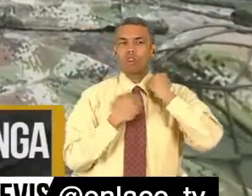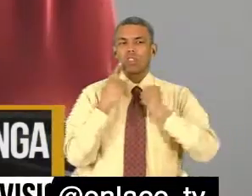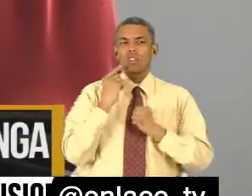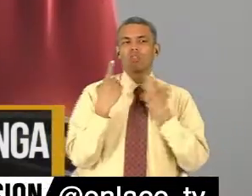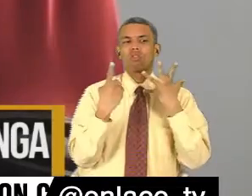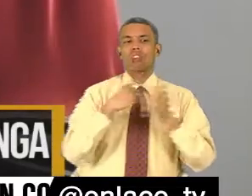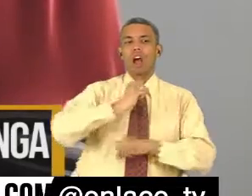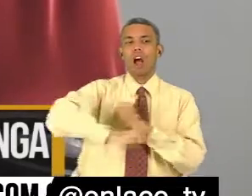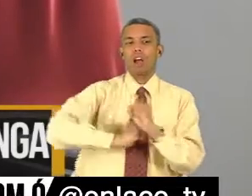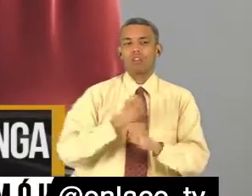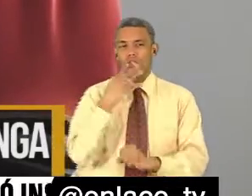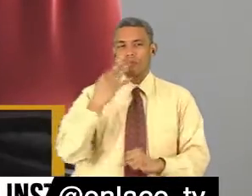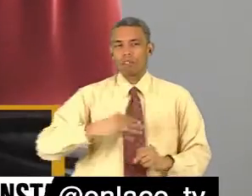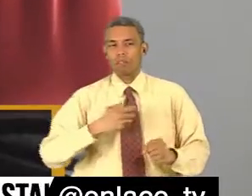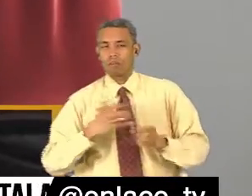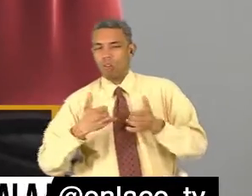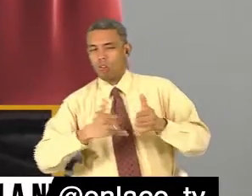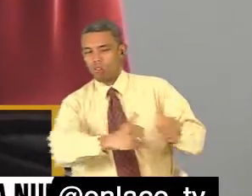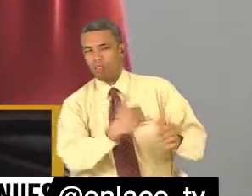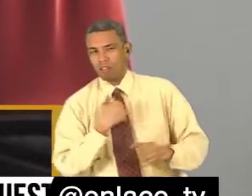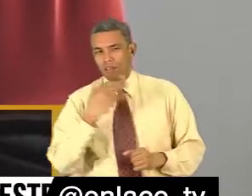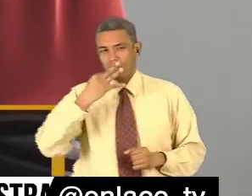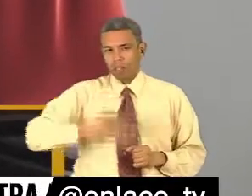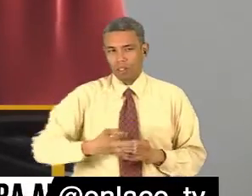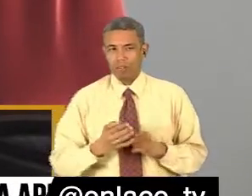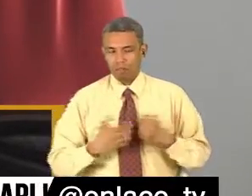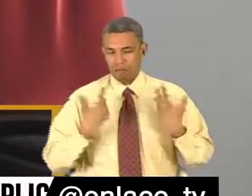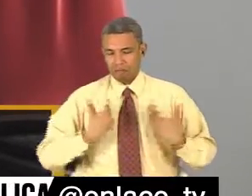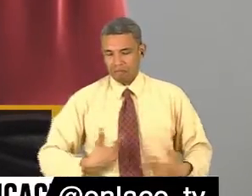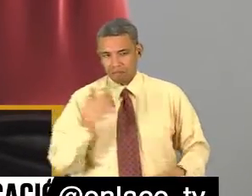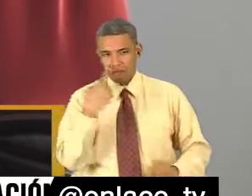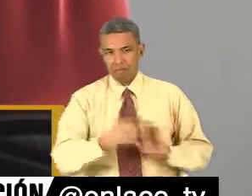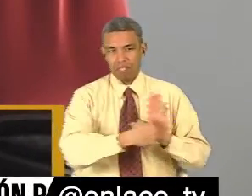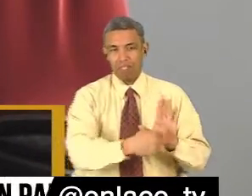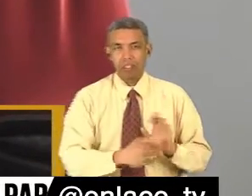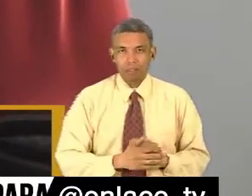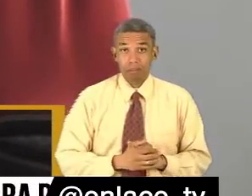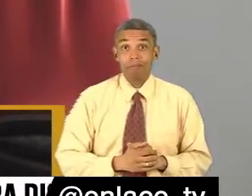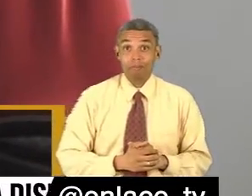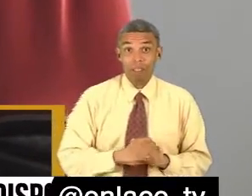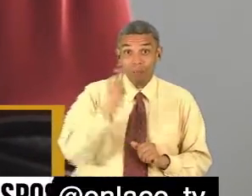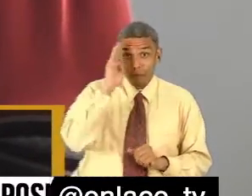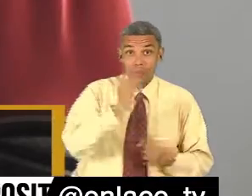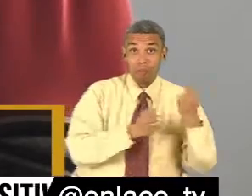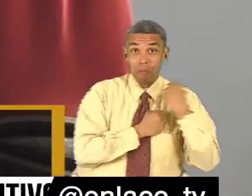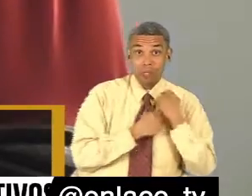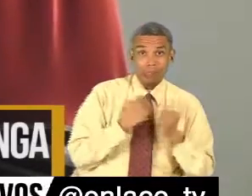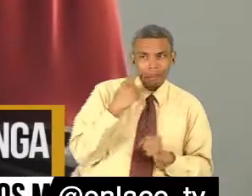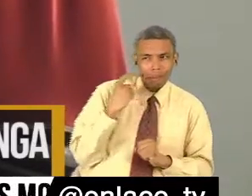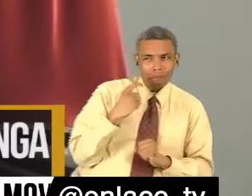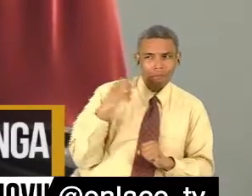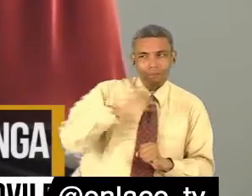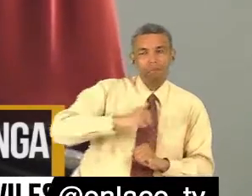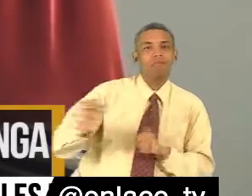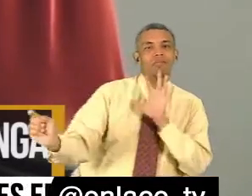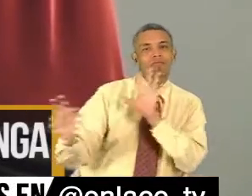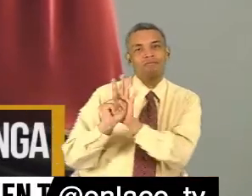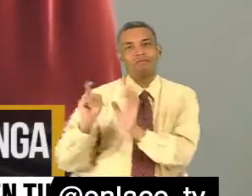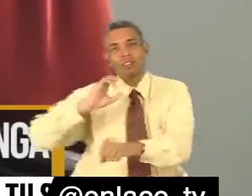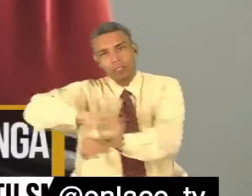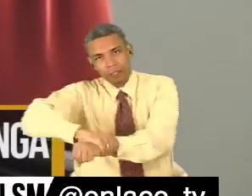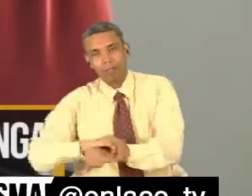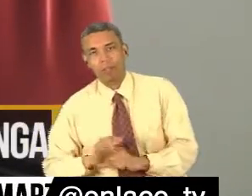6 años. Esta captura se logra gracias al seguimiento del personal de contrainteligencia de la 5ª Brigada, a raíz de la denuncia